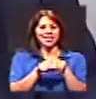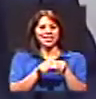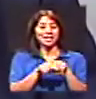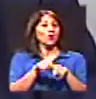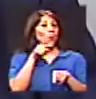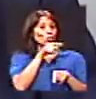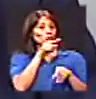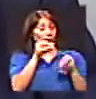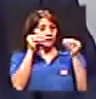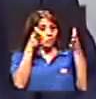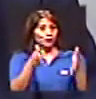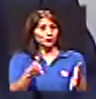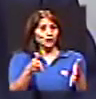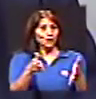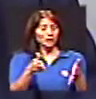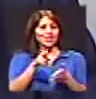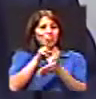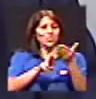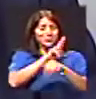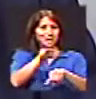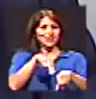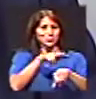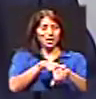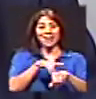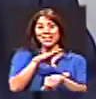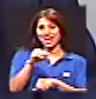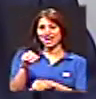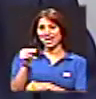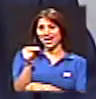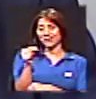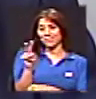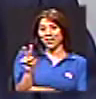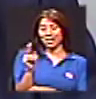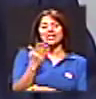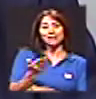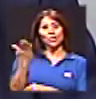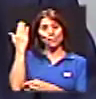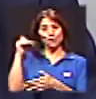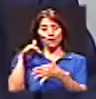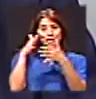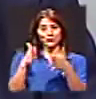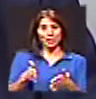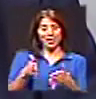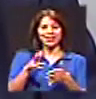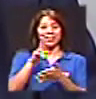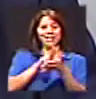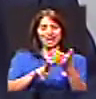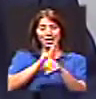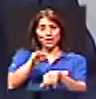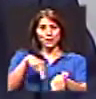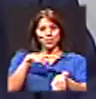usted es profesor de la UNA y él es él fue estudiante de la UNA.